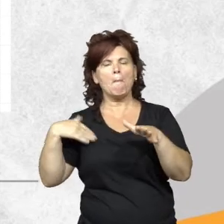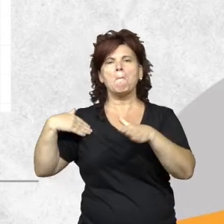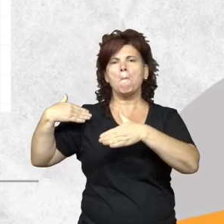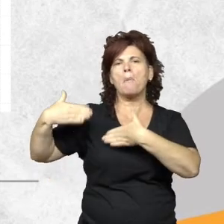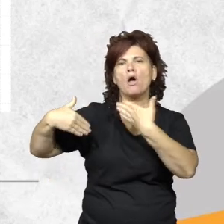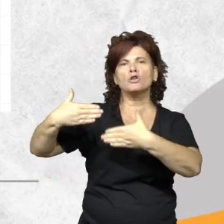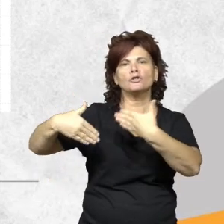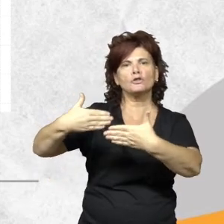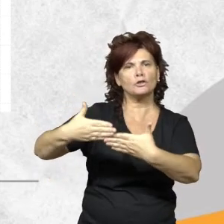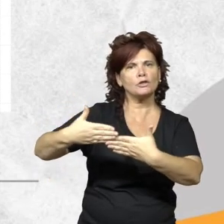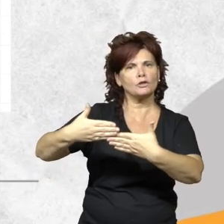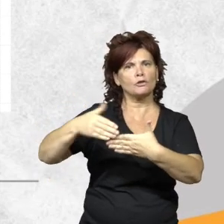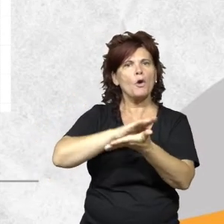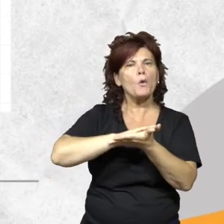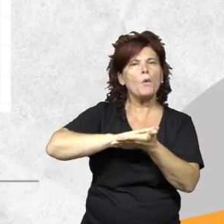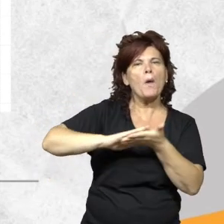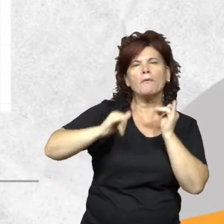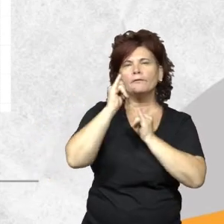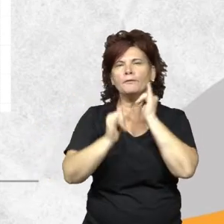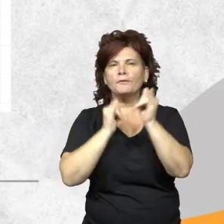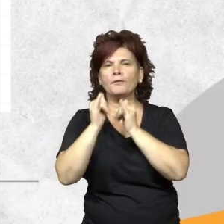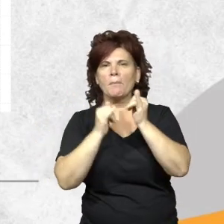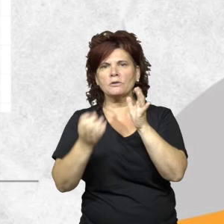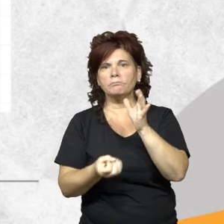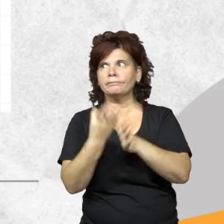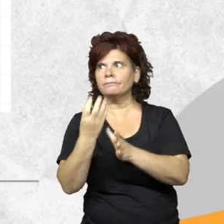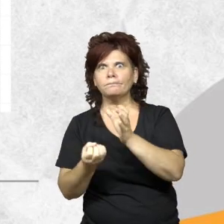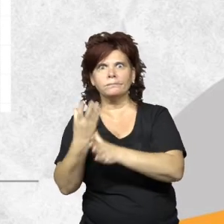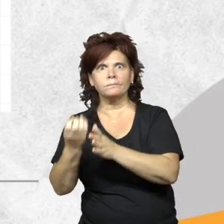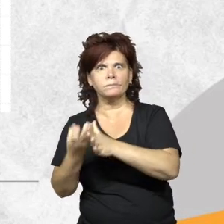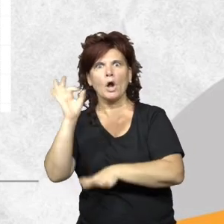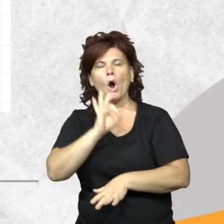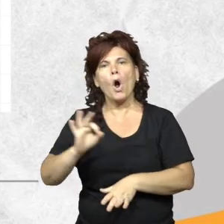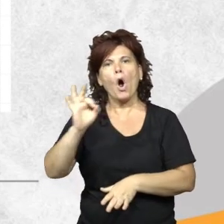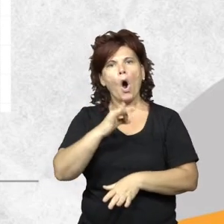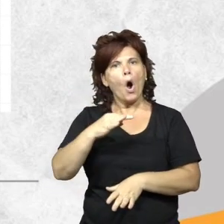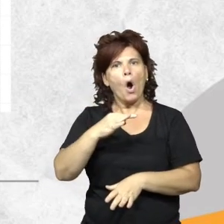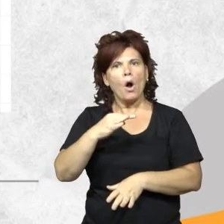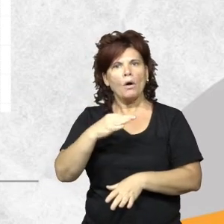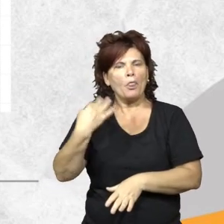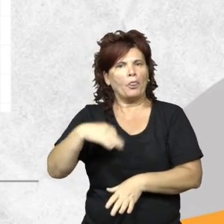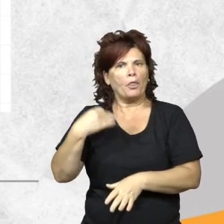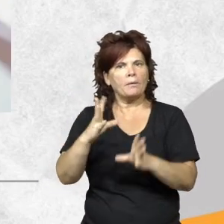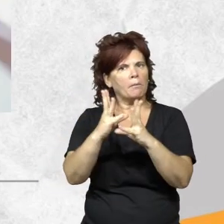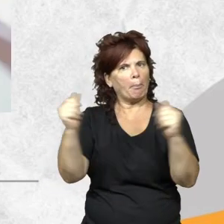los nuevos datos que vayan surgiendo, o bien deberá cesar en su